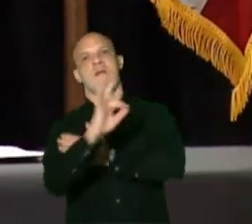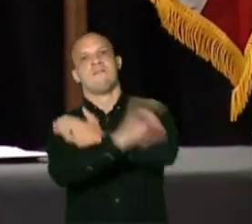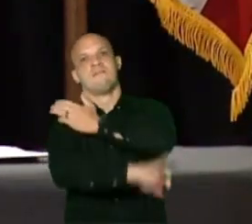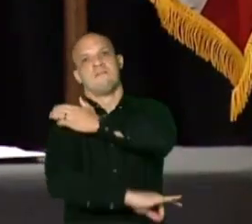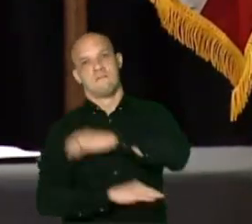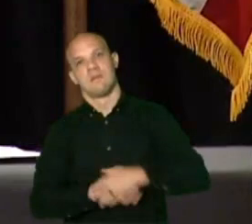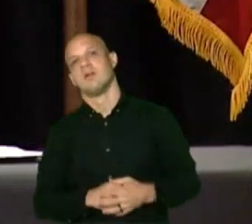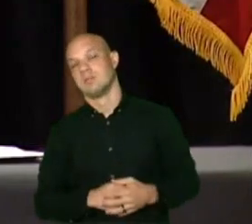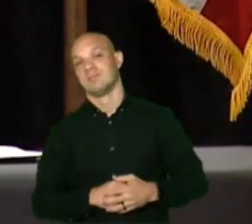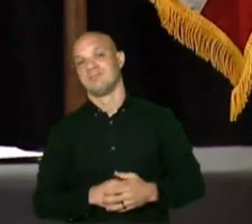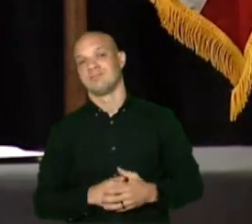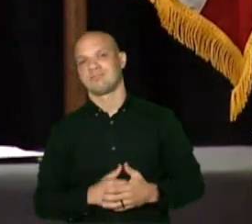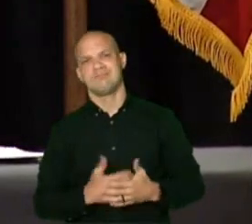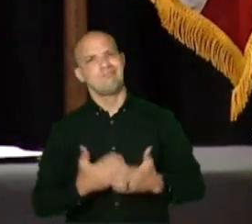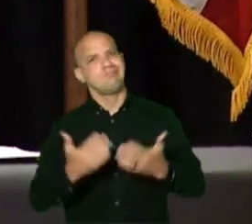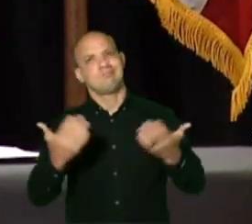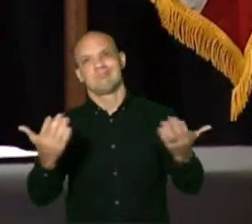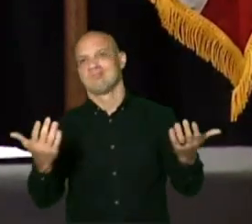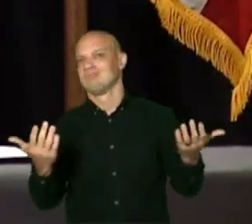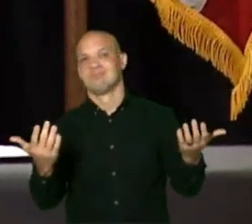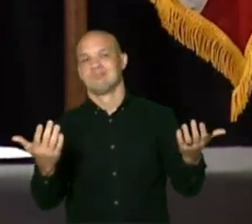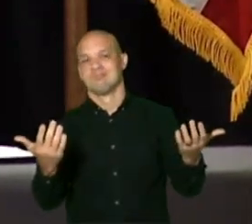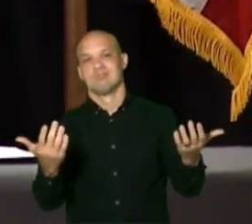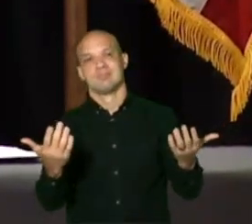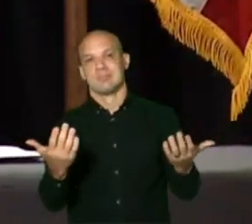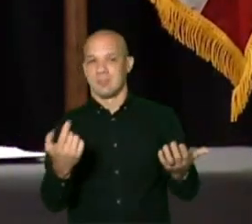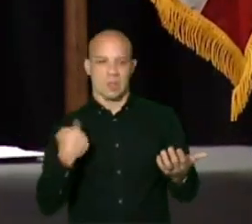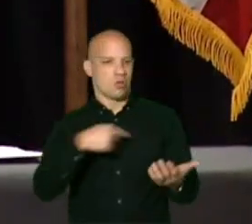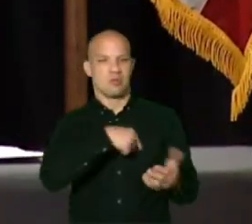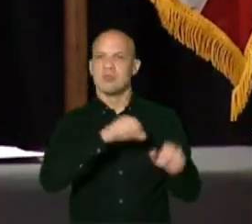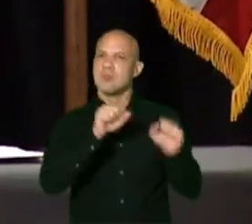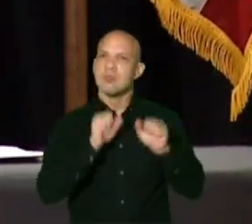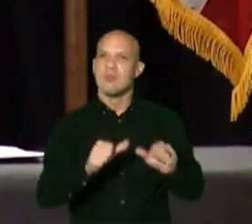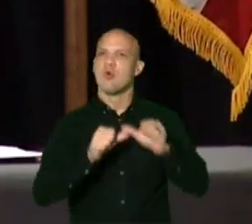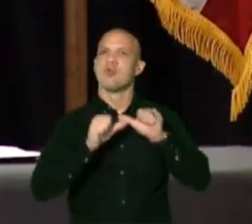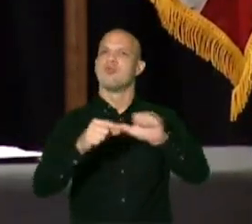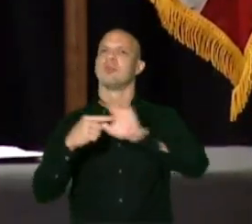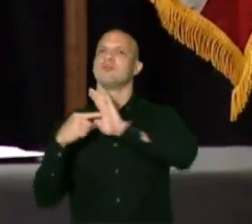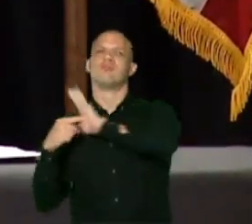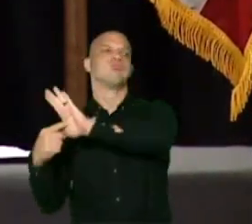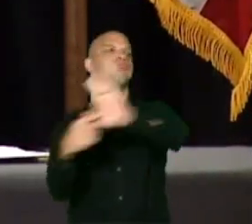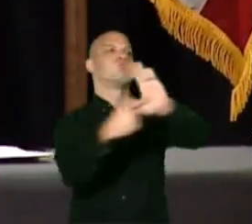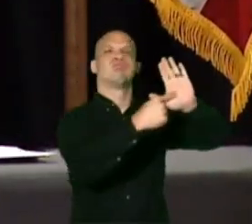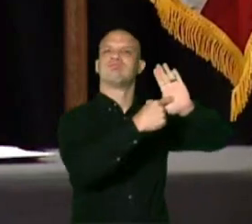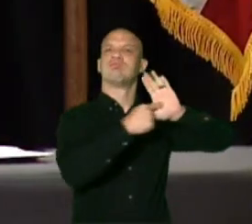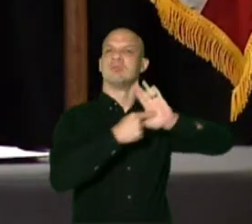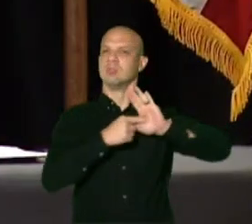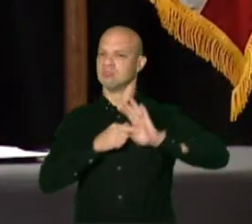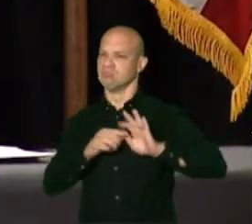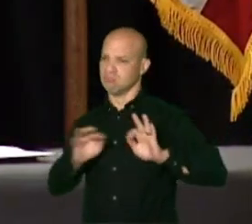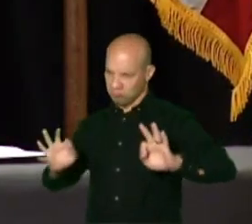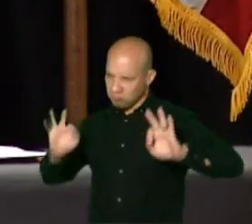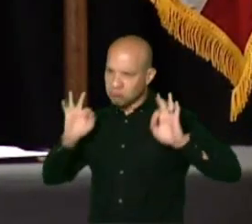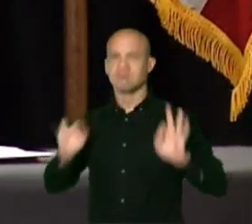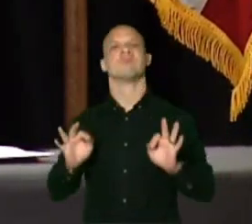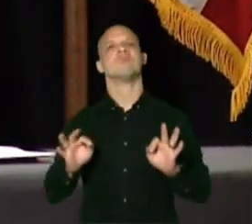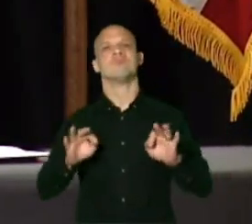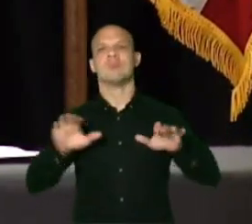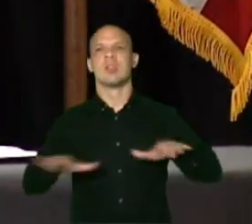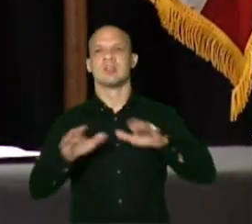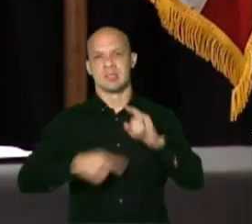Puerto Rico, tenemos en nuestras manos seguir siendo el ejemplo comparado con el resto del mundo. Yo confío en el pueblo